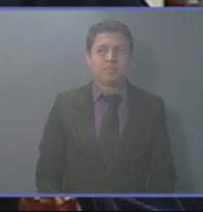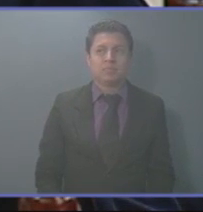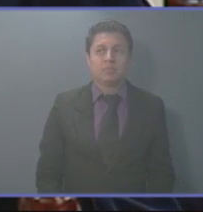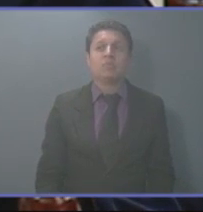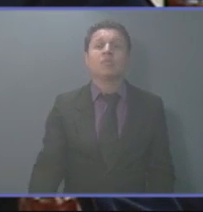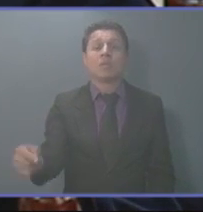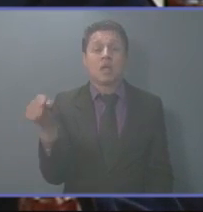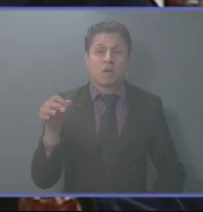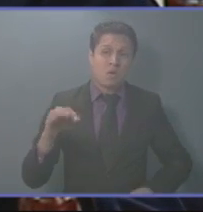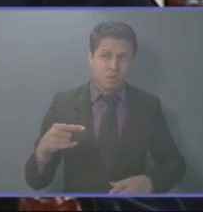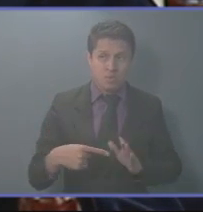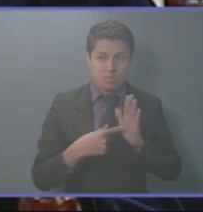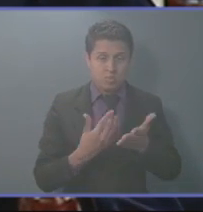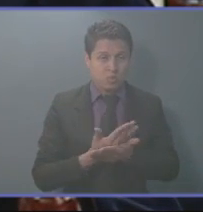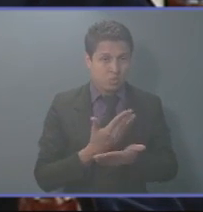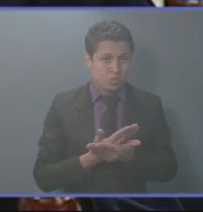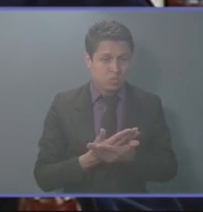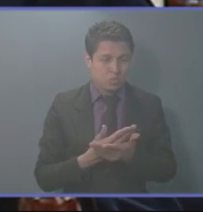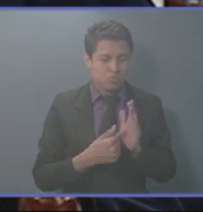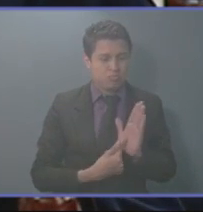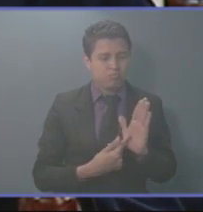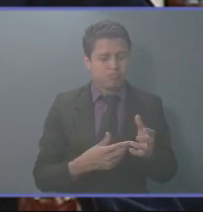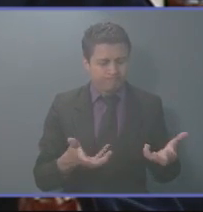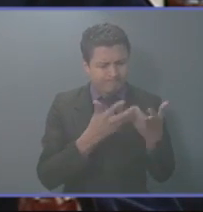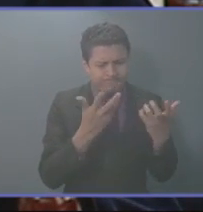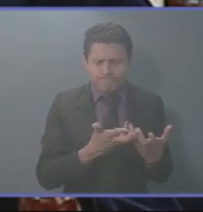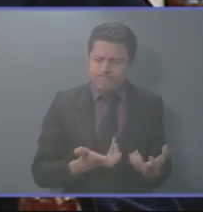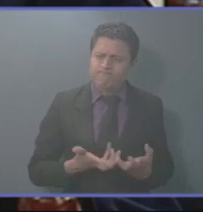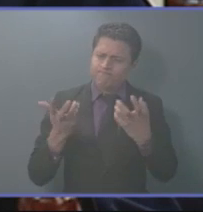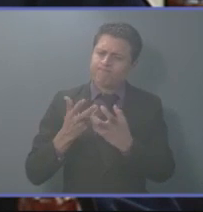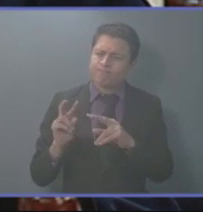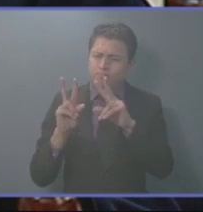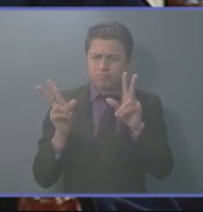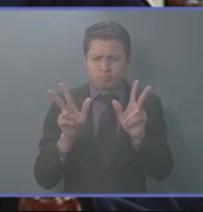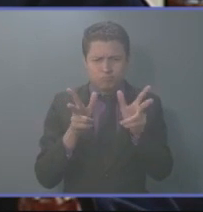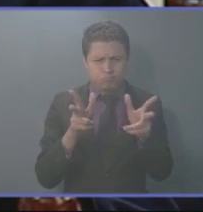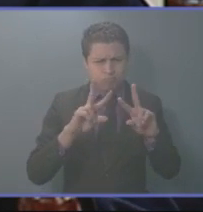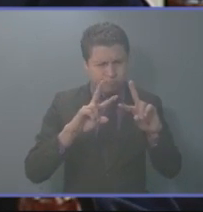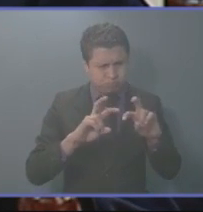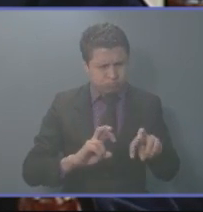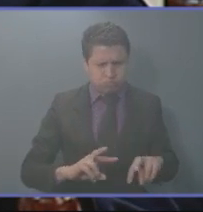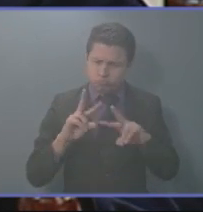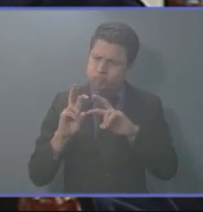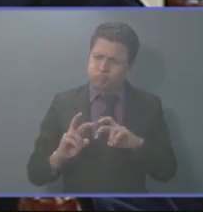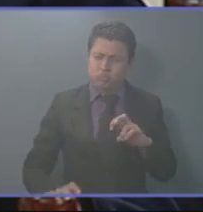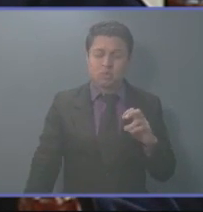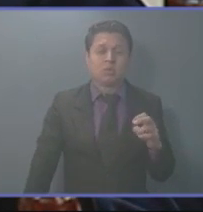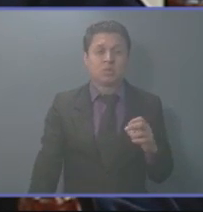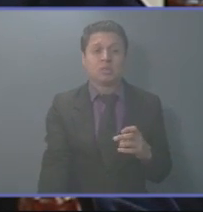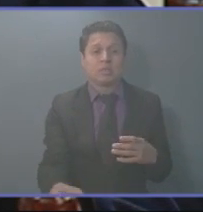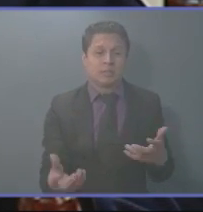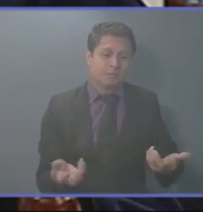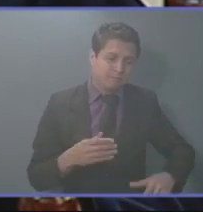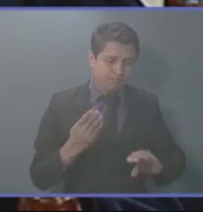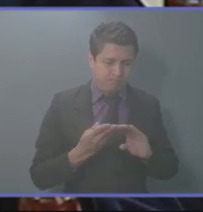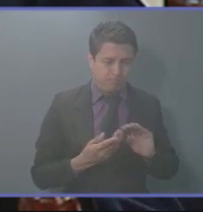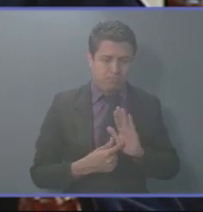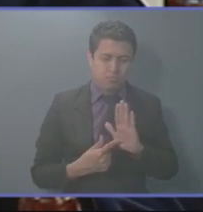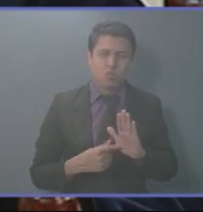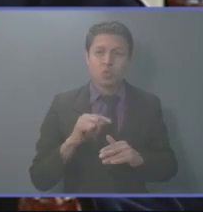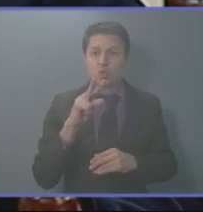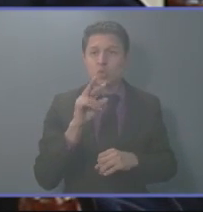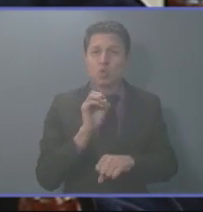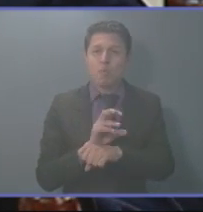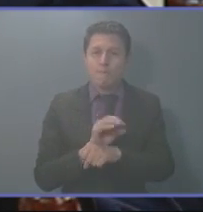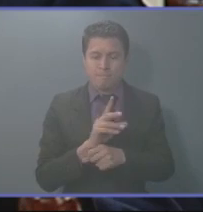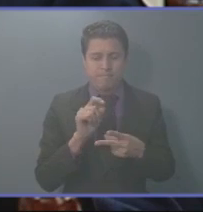Dicho estudio arrojó dos recomendaciones valiosísimas que vale la pena